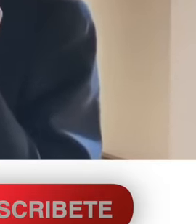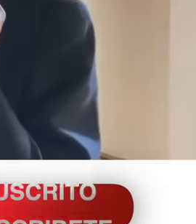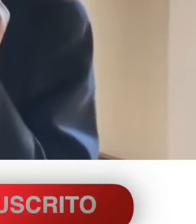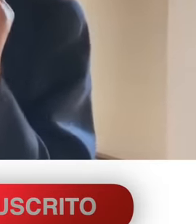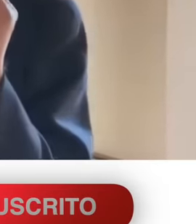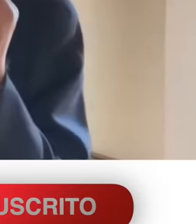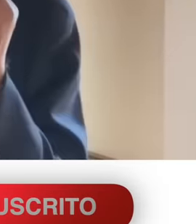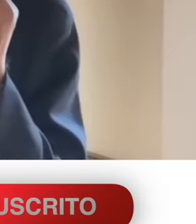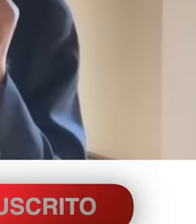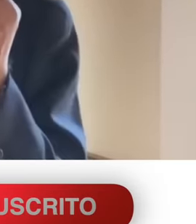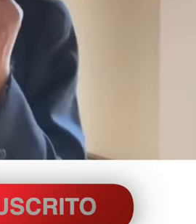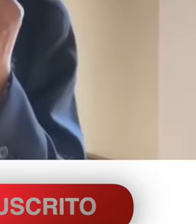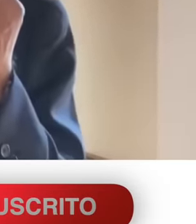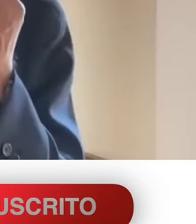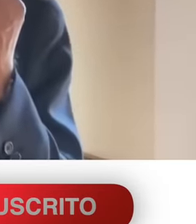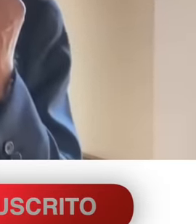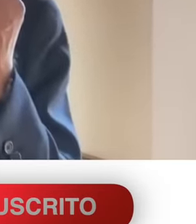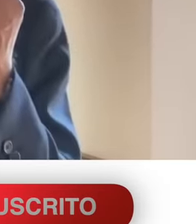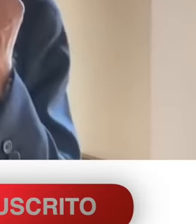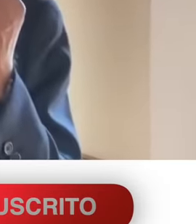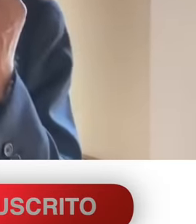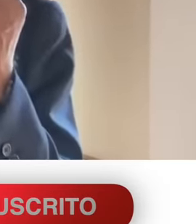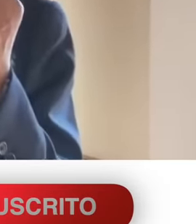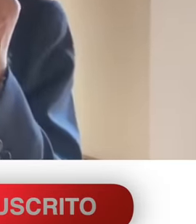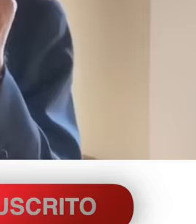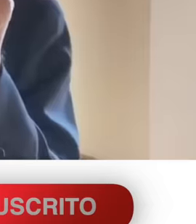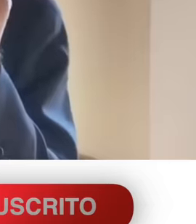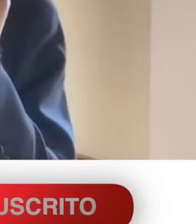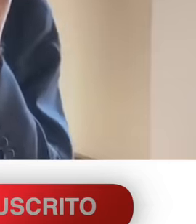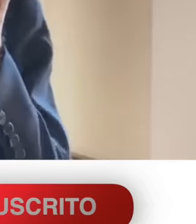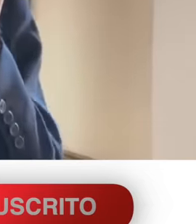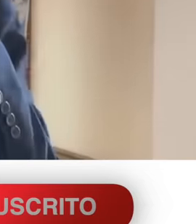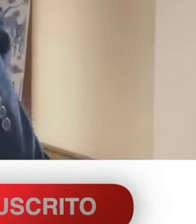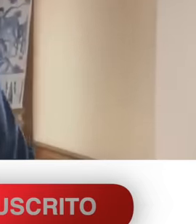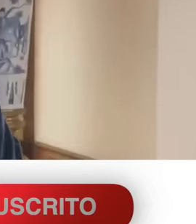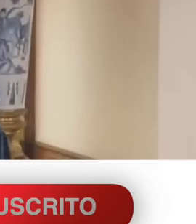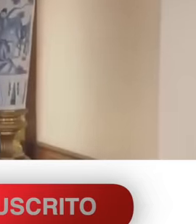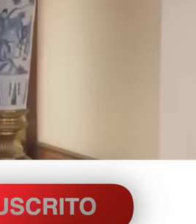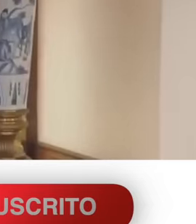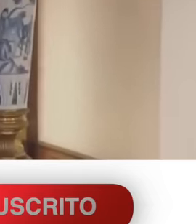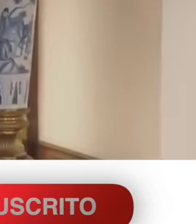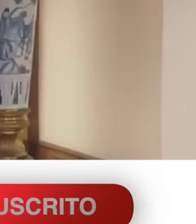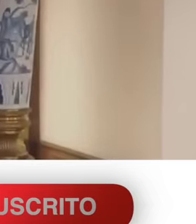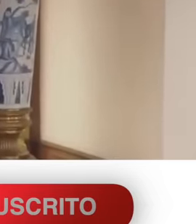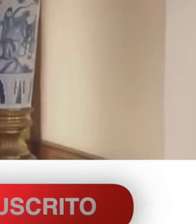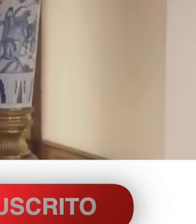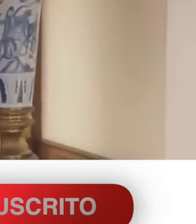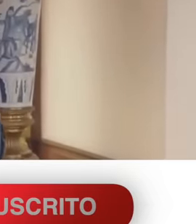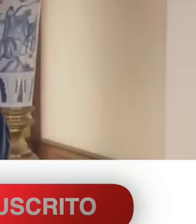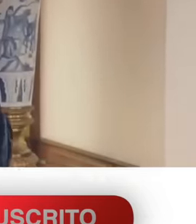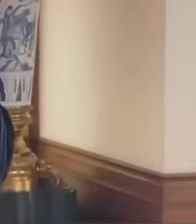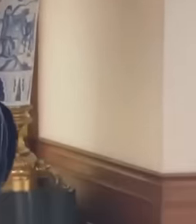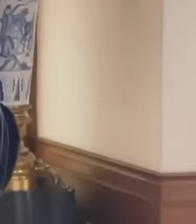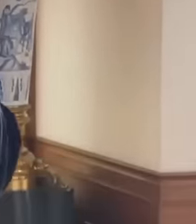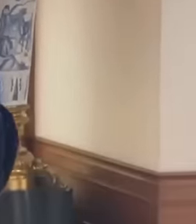a decir que su reportaje le hizo lo que el viento a Juárez.